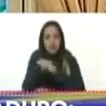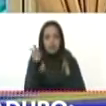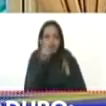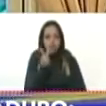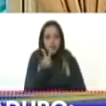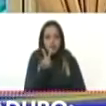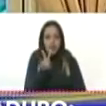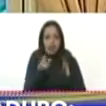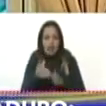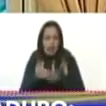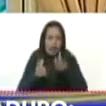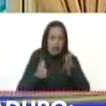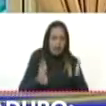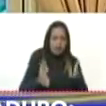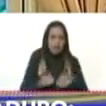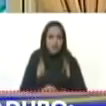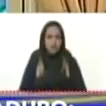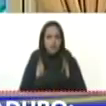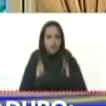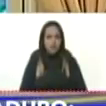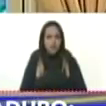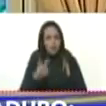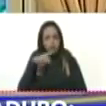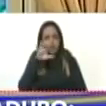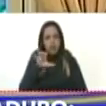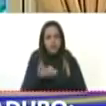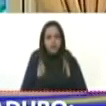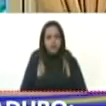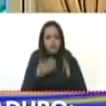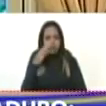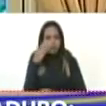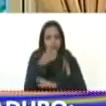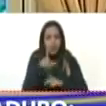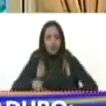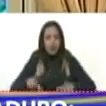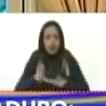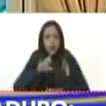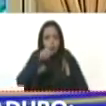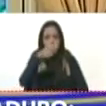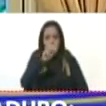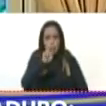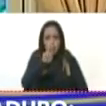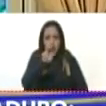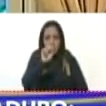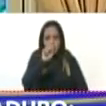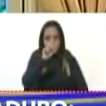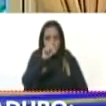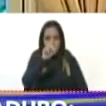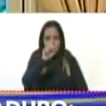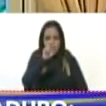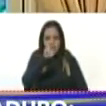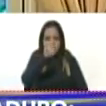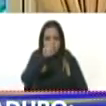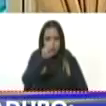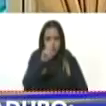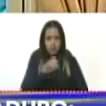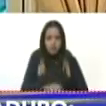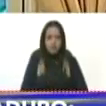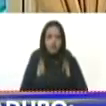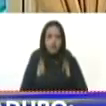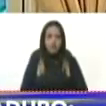Cojedes. Vámonos hasta Guanarito. ¿Conoce Guanarito? Castro Soteldo.